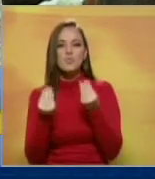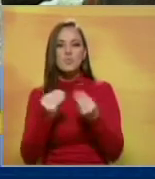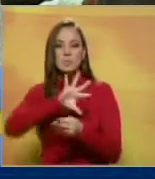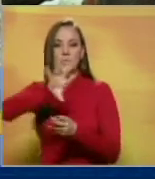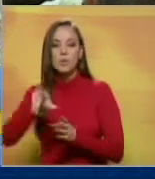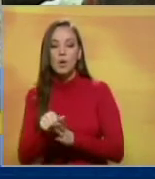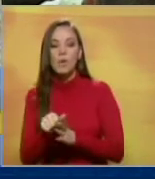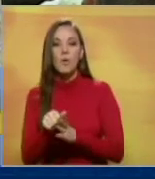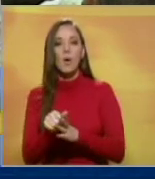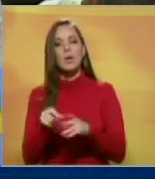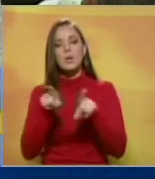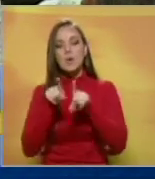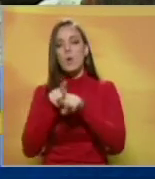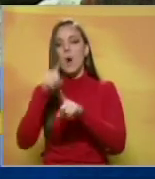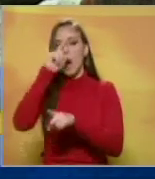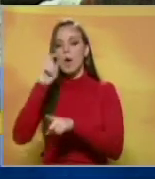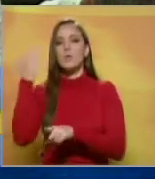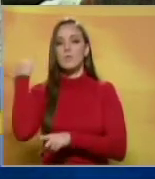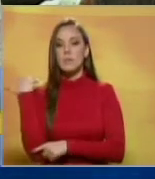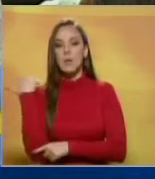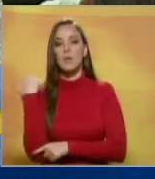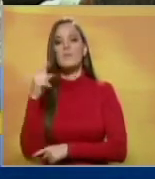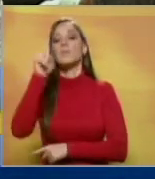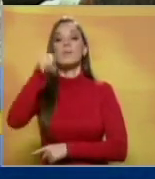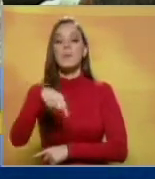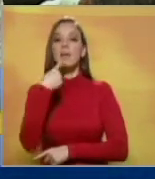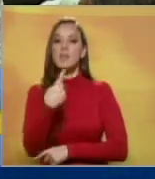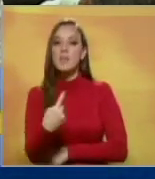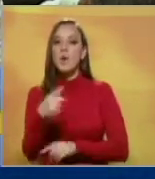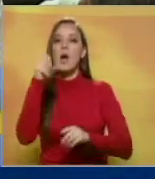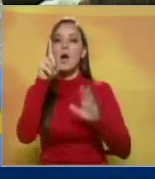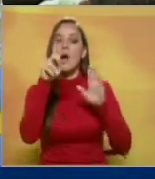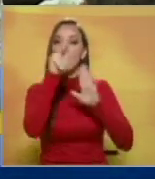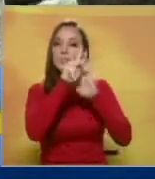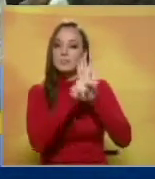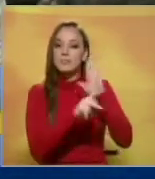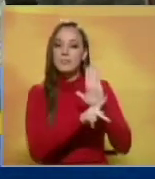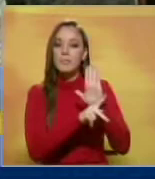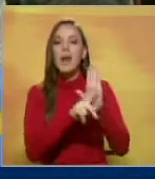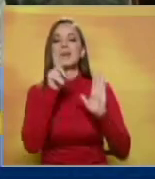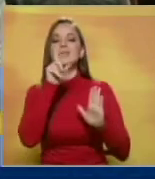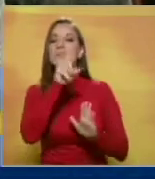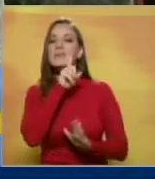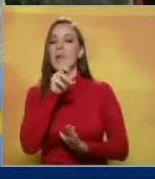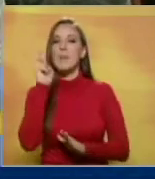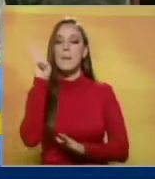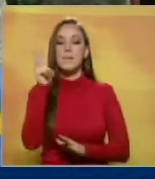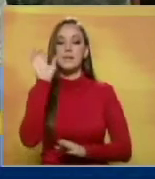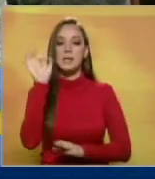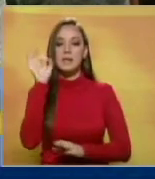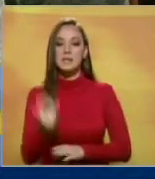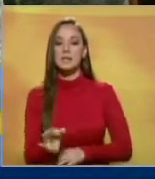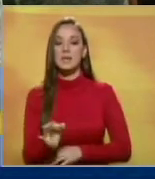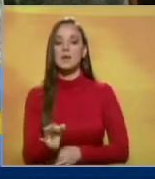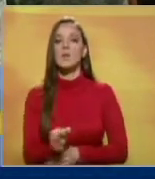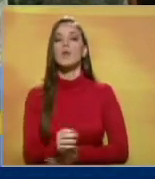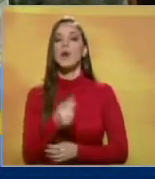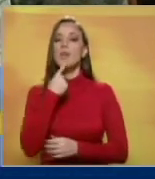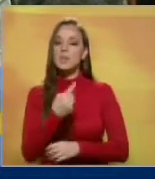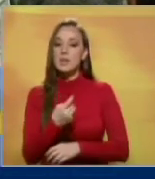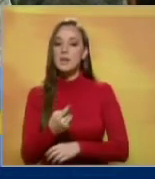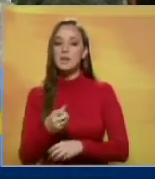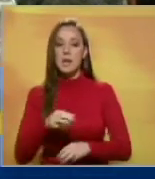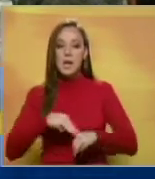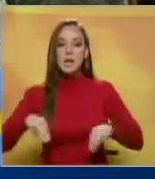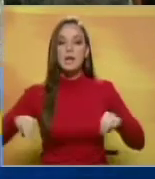período durante la intervención a nivel municipal y